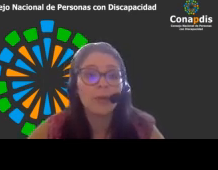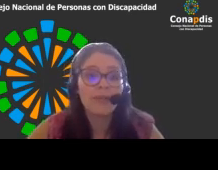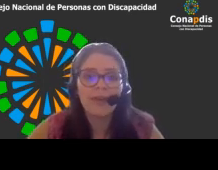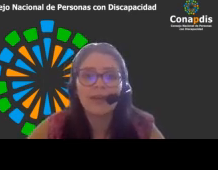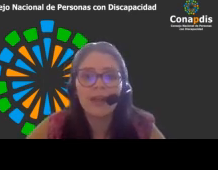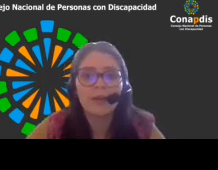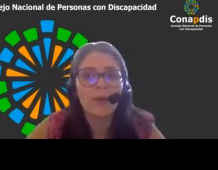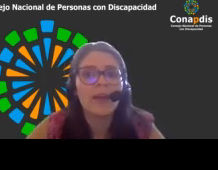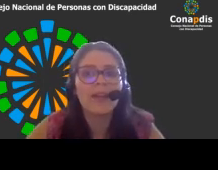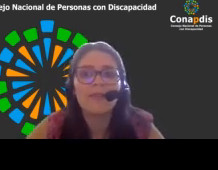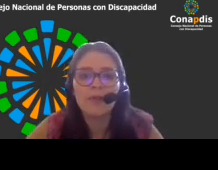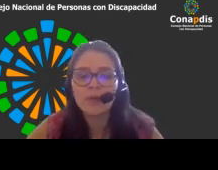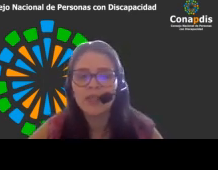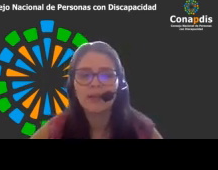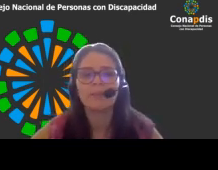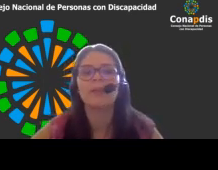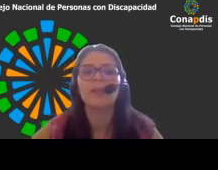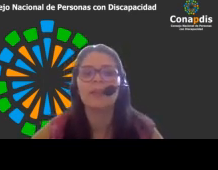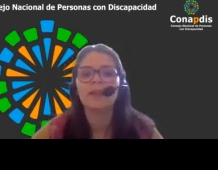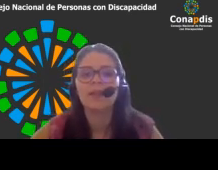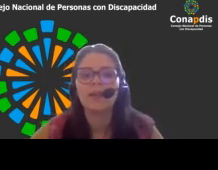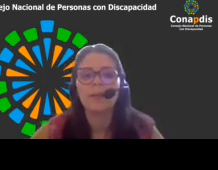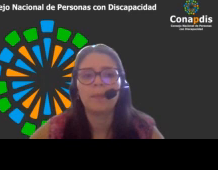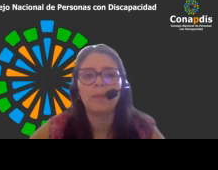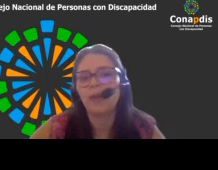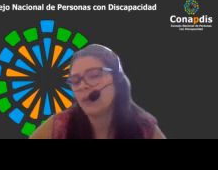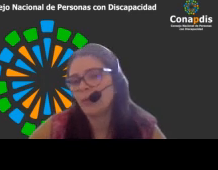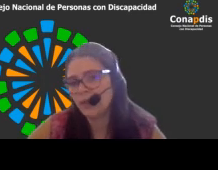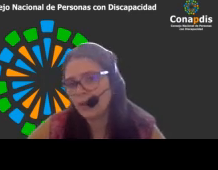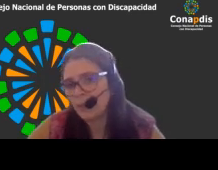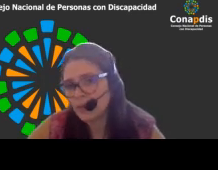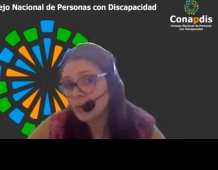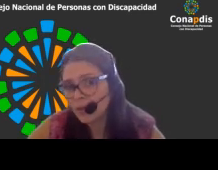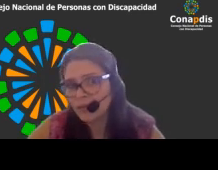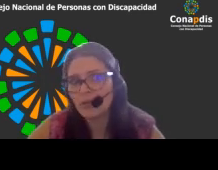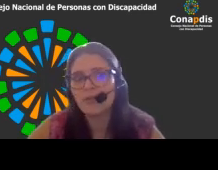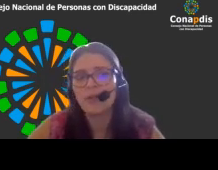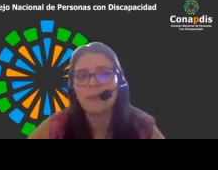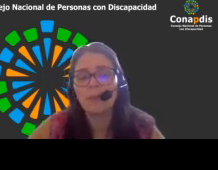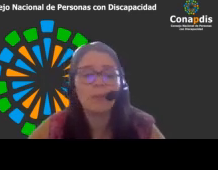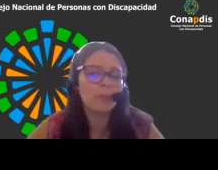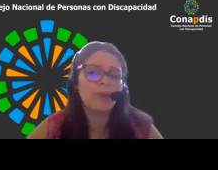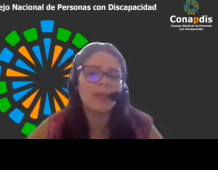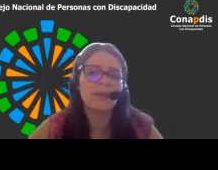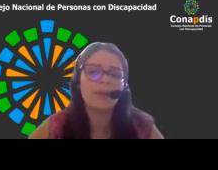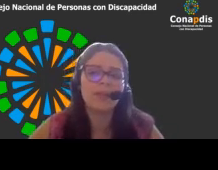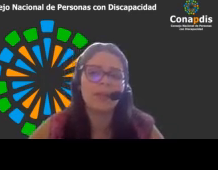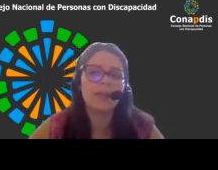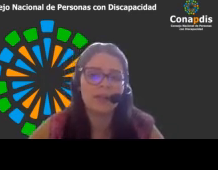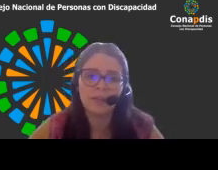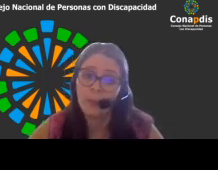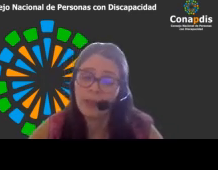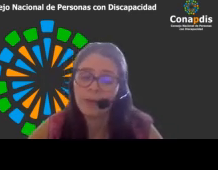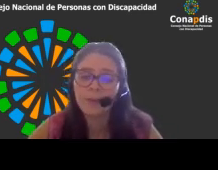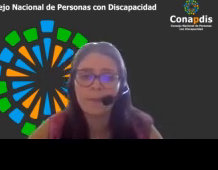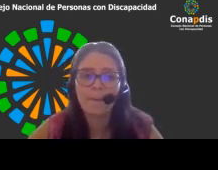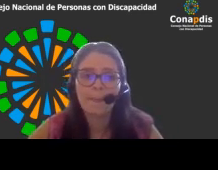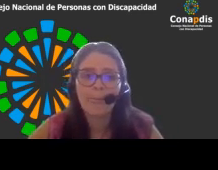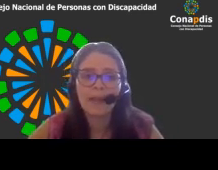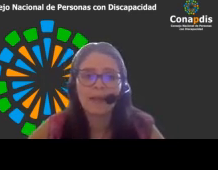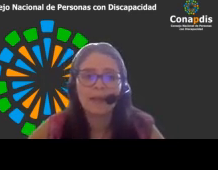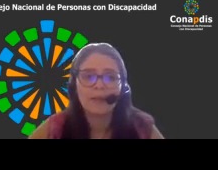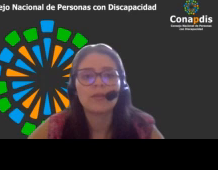no afecte y no dejen que influya verdad porque en bota una persona que suelen ser muy vulnerable en ese